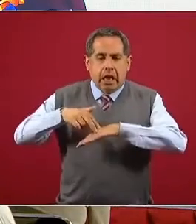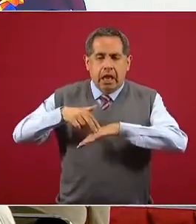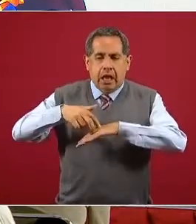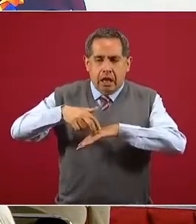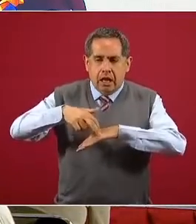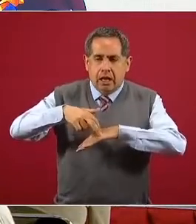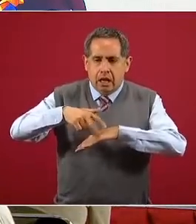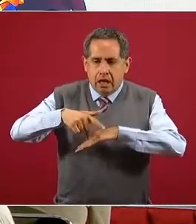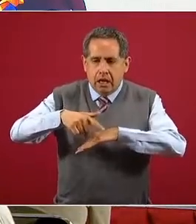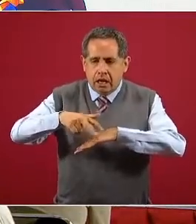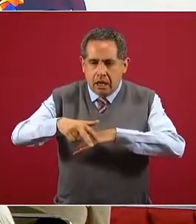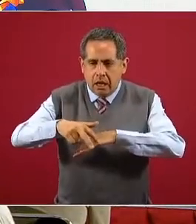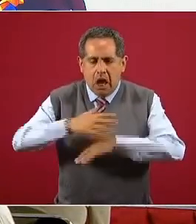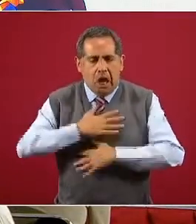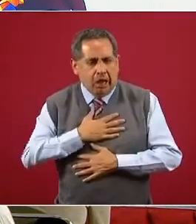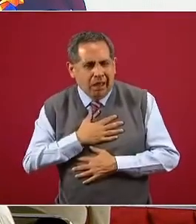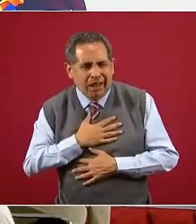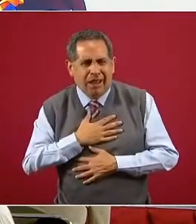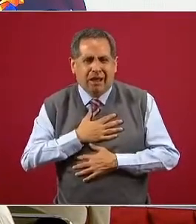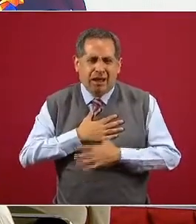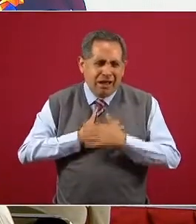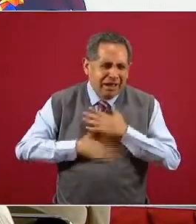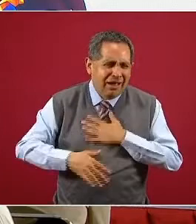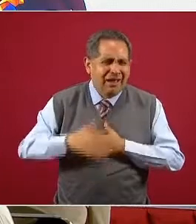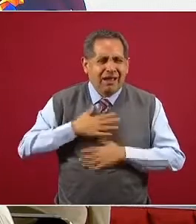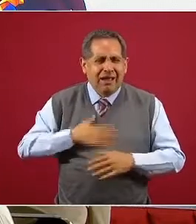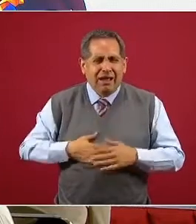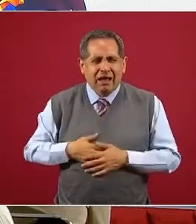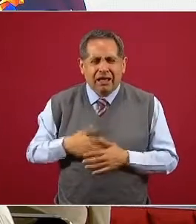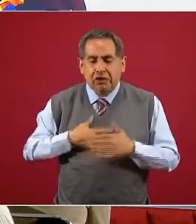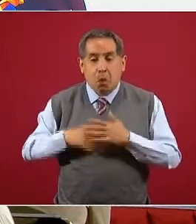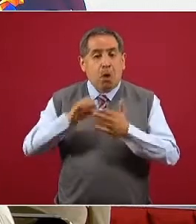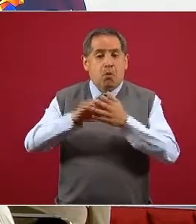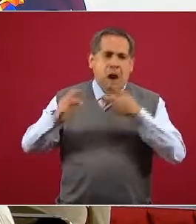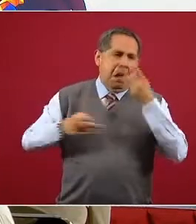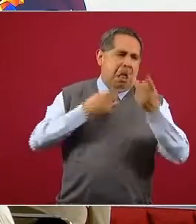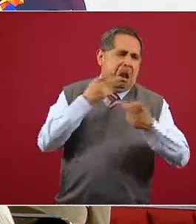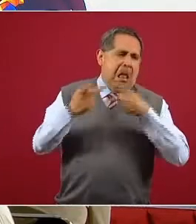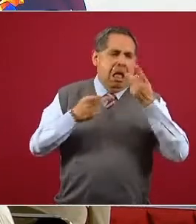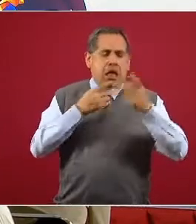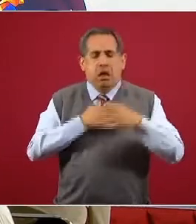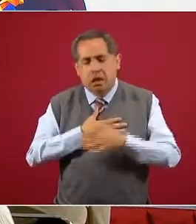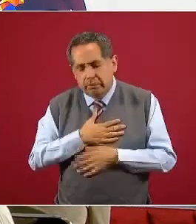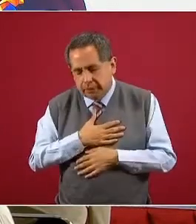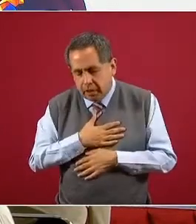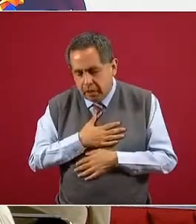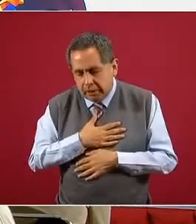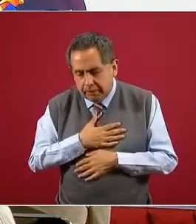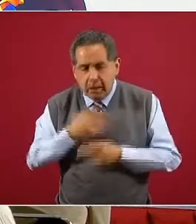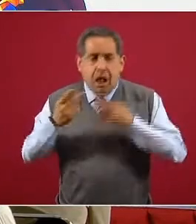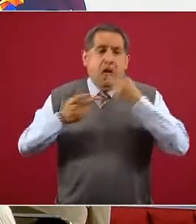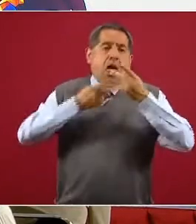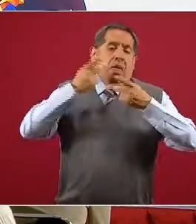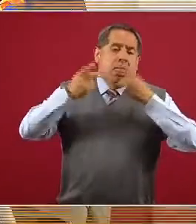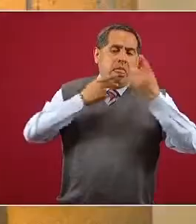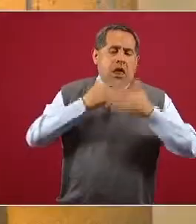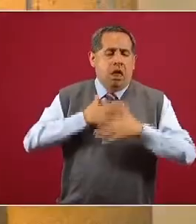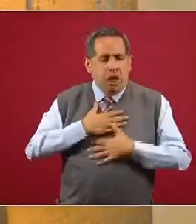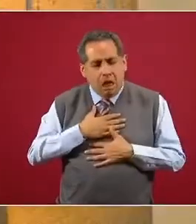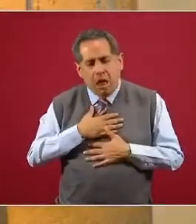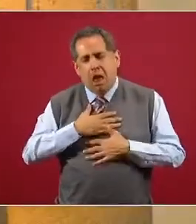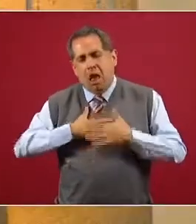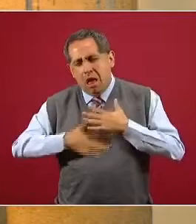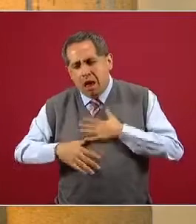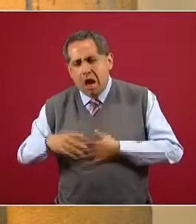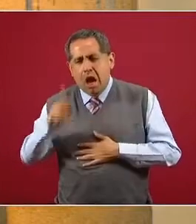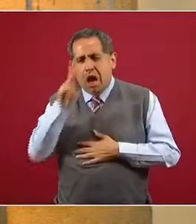y nos sentimos cansados, o por ejemplo, si yo ahorita estuviera hablando y solo de dar o de emitir algunas palabras me sintiera cansado y